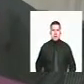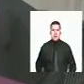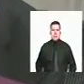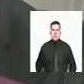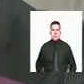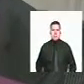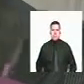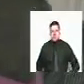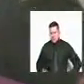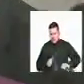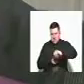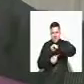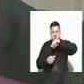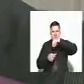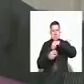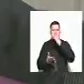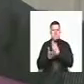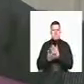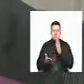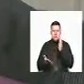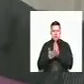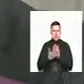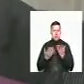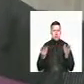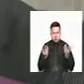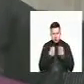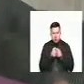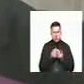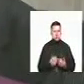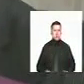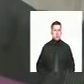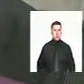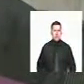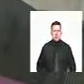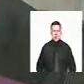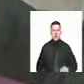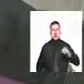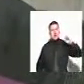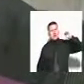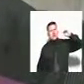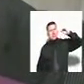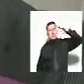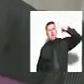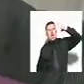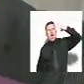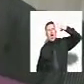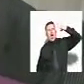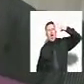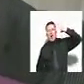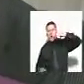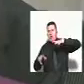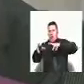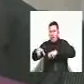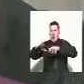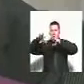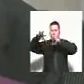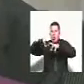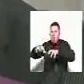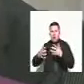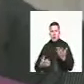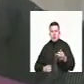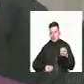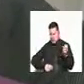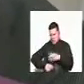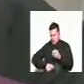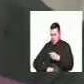que el fenómeno del Niño haya atrasado con reservas hídricas, pastos y cosechas, que la